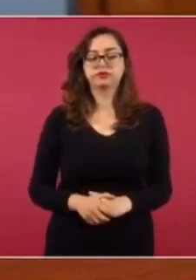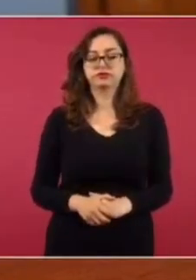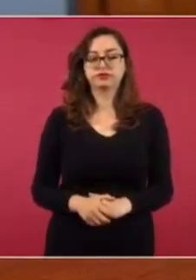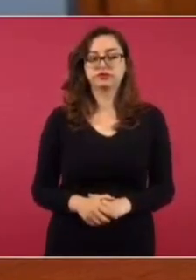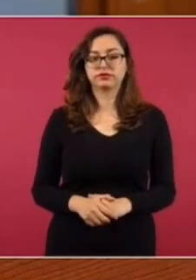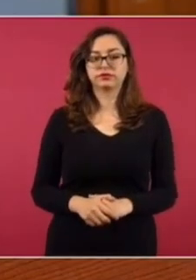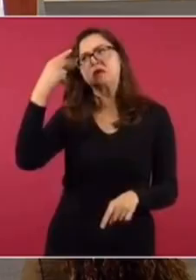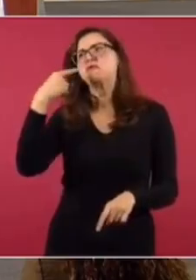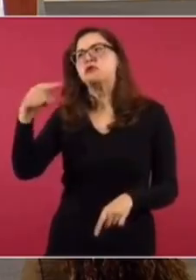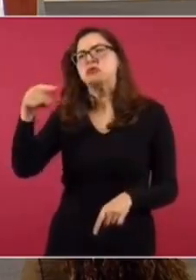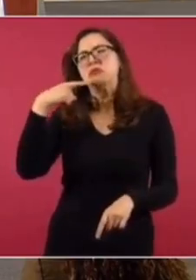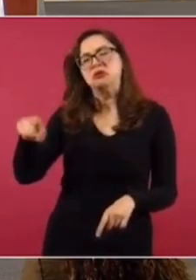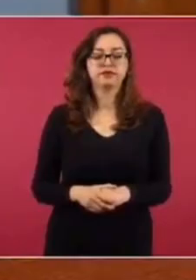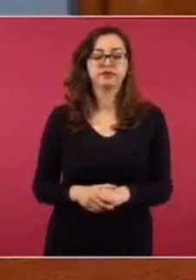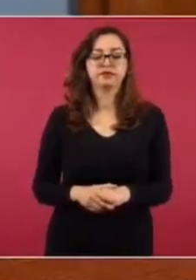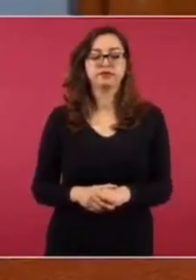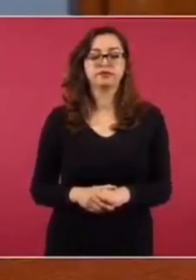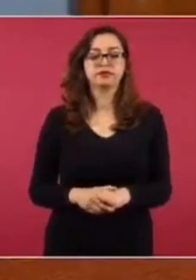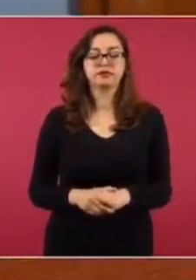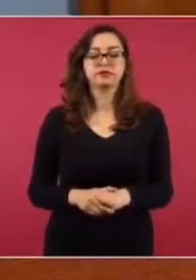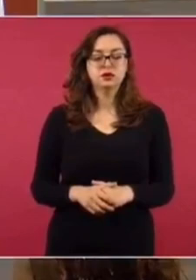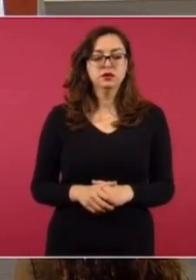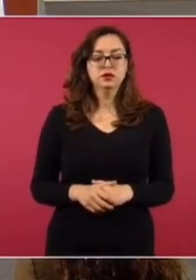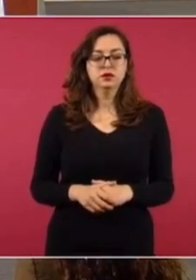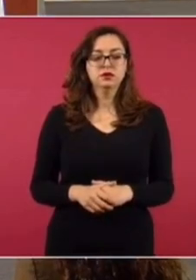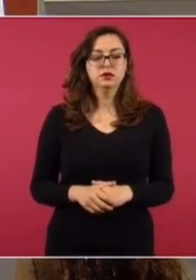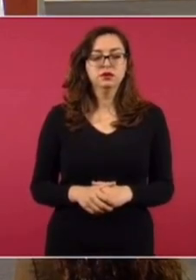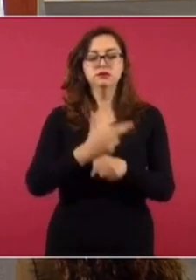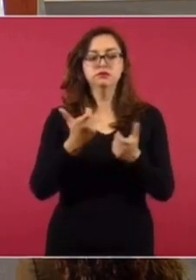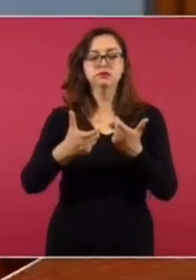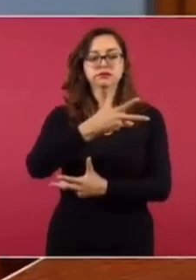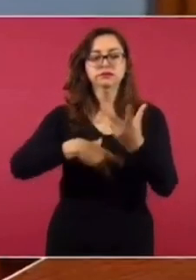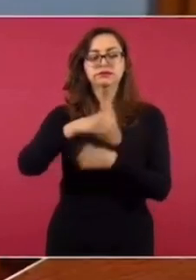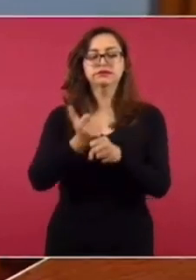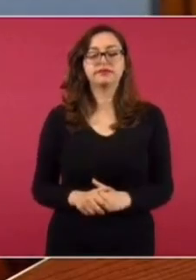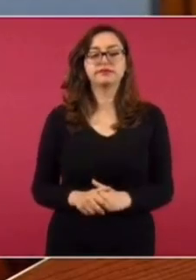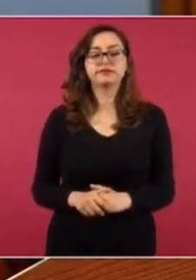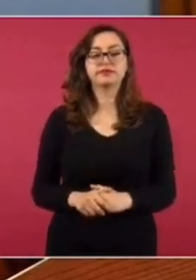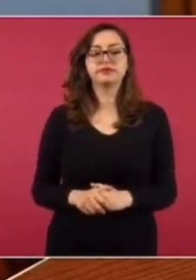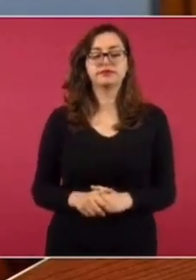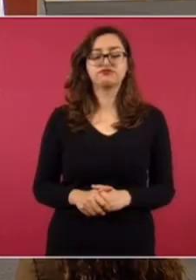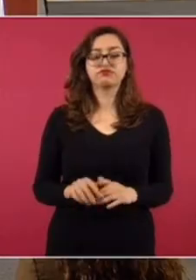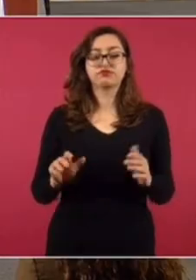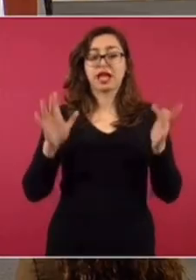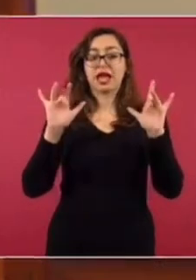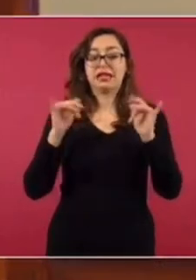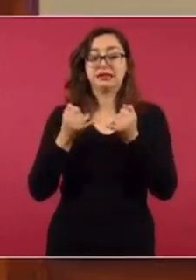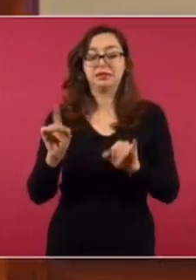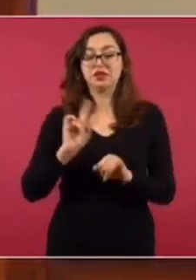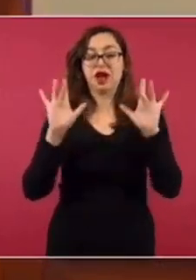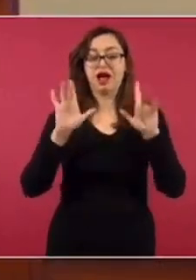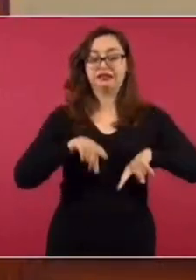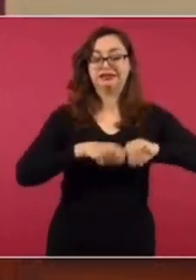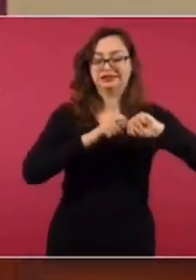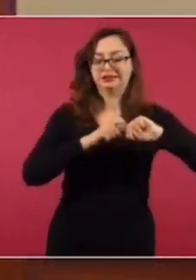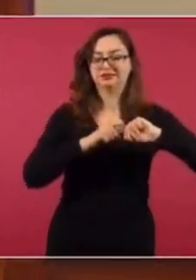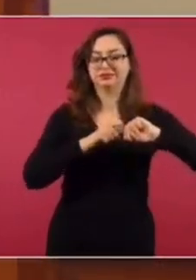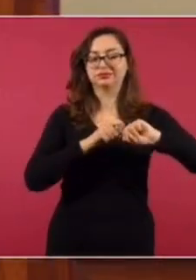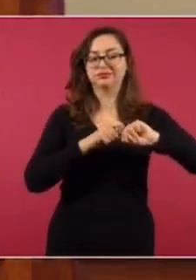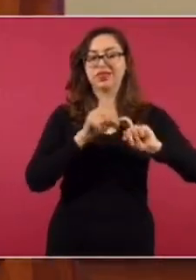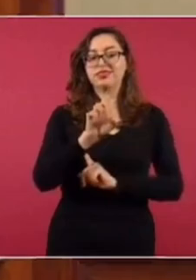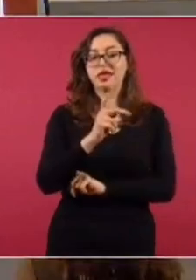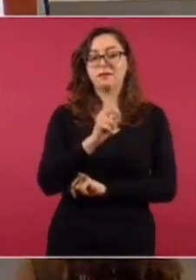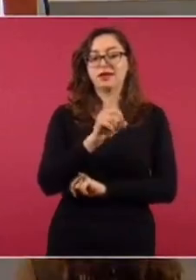Gustavo de Hoyos, ese es el de la Coparmexo, Gustavo Madero, Ildefonso Guajardo, secretario de Economía del licenciado Peña, José Ángel Gurría. Es que él fue secretario de Hacienda, creo,